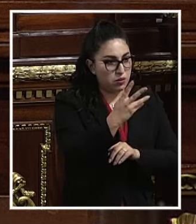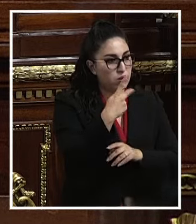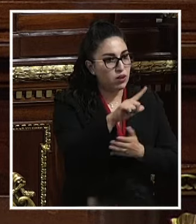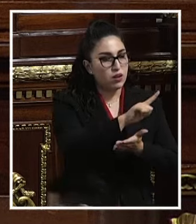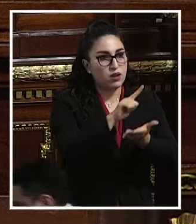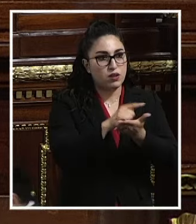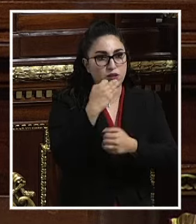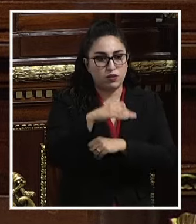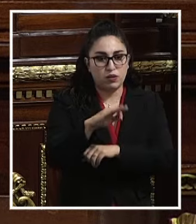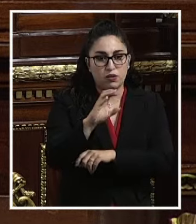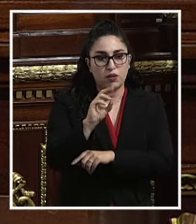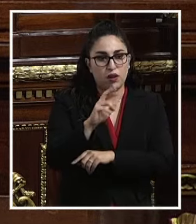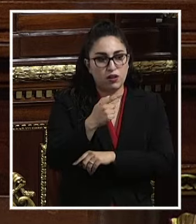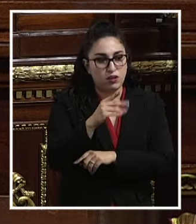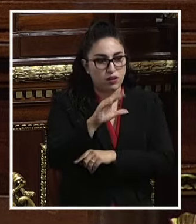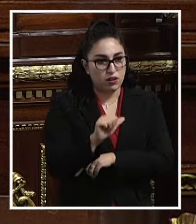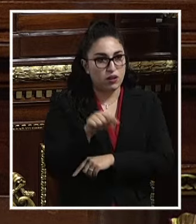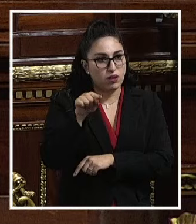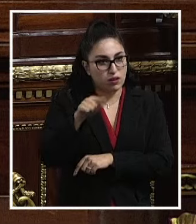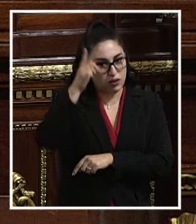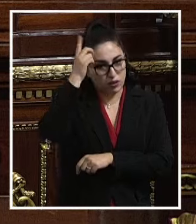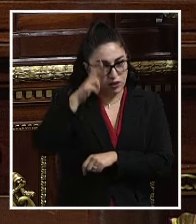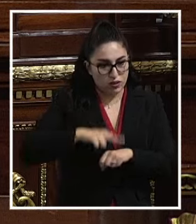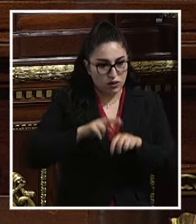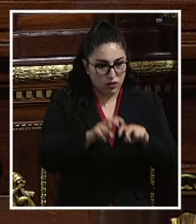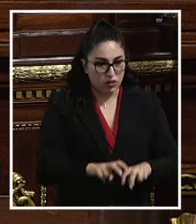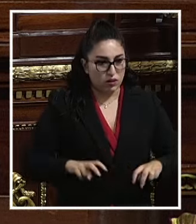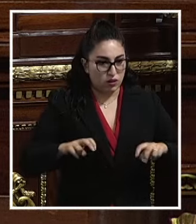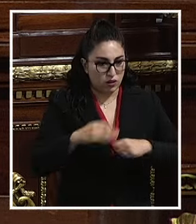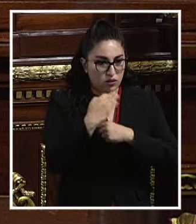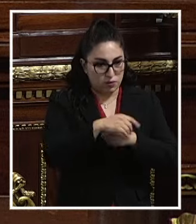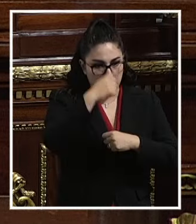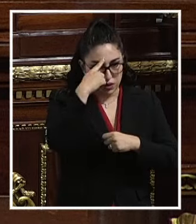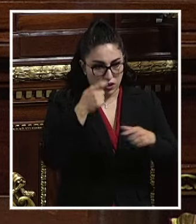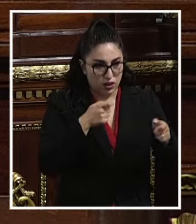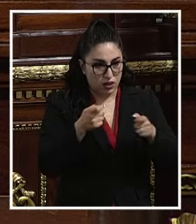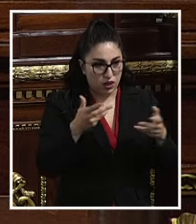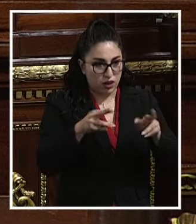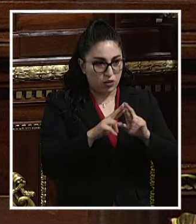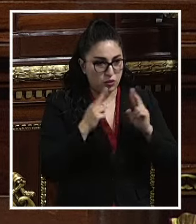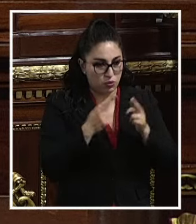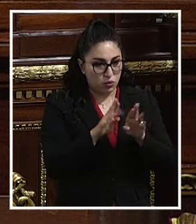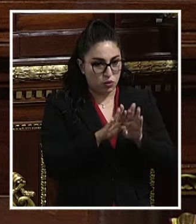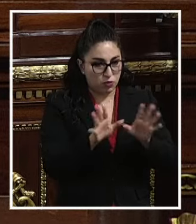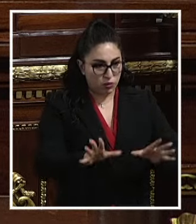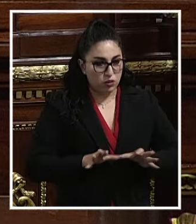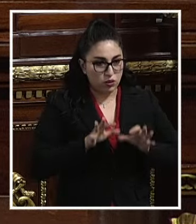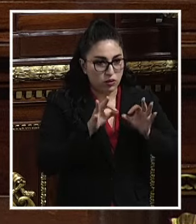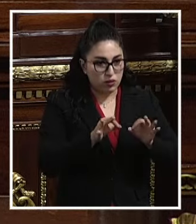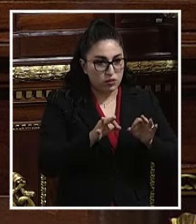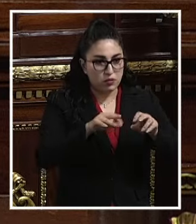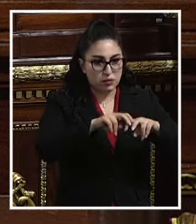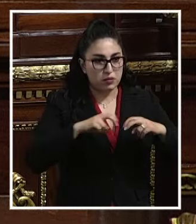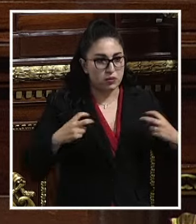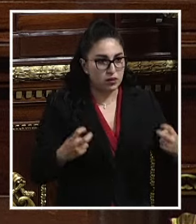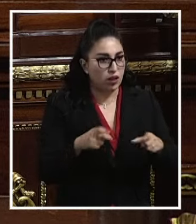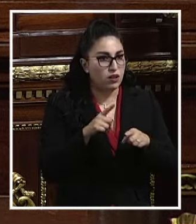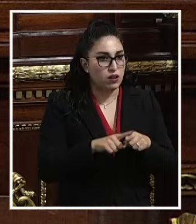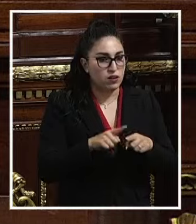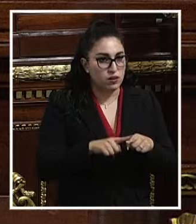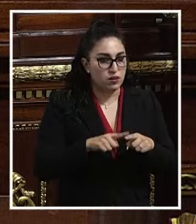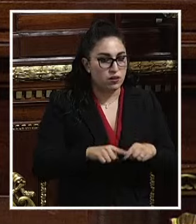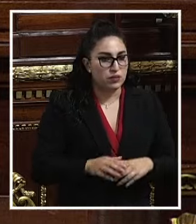México, la Mesa de Decanos que habrá de conducir la sesión constitutiva queda integrada de la siguiente manera.